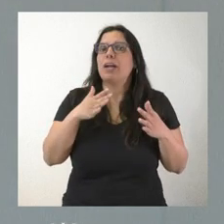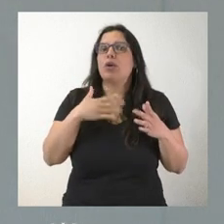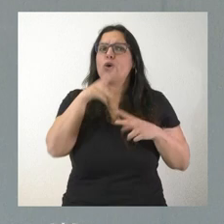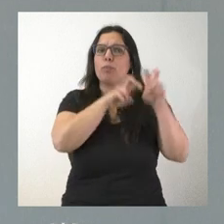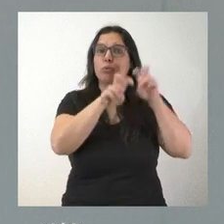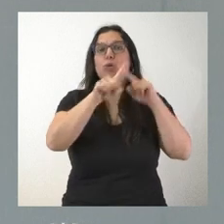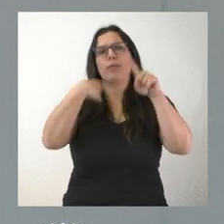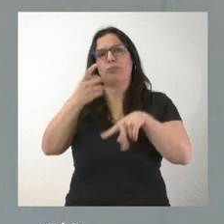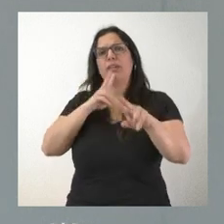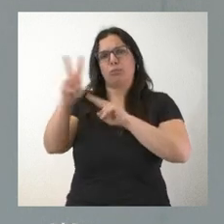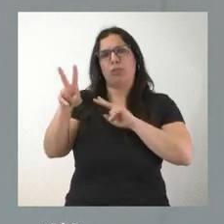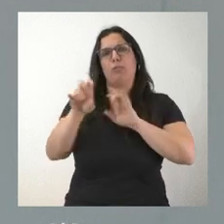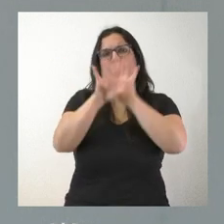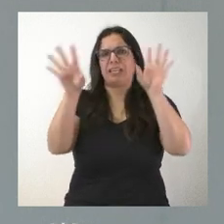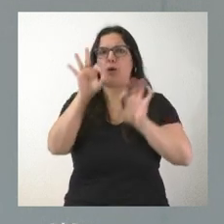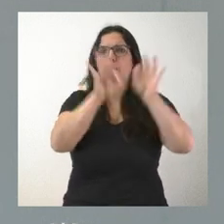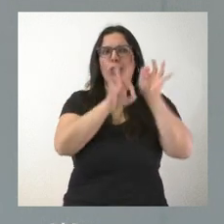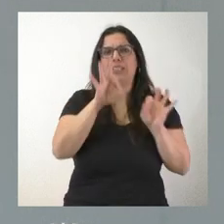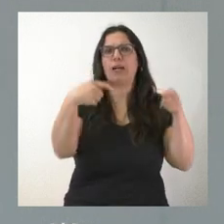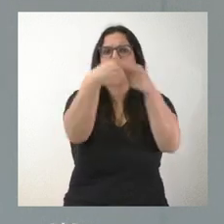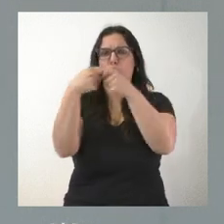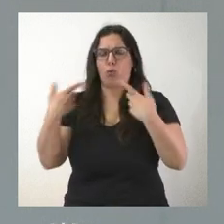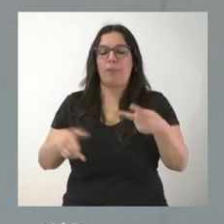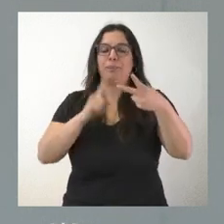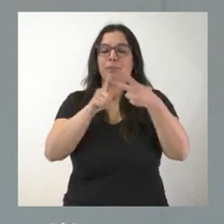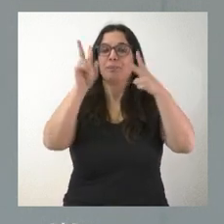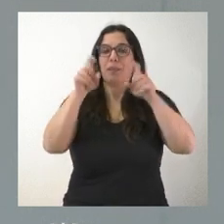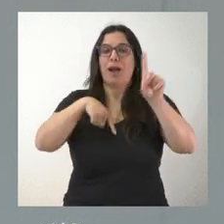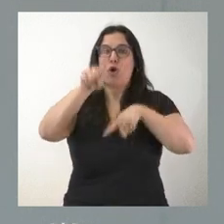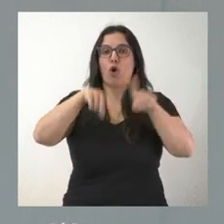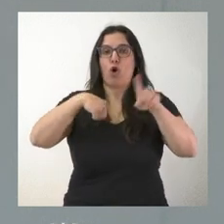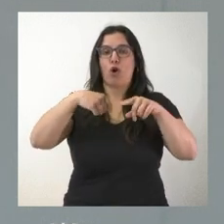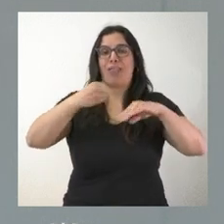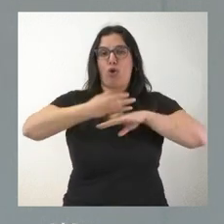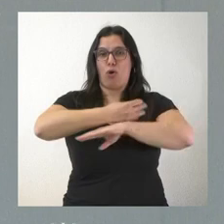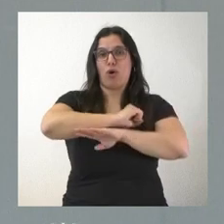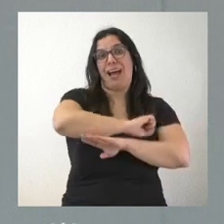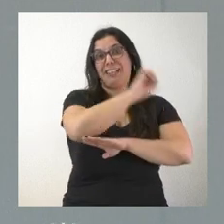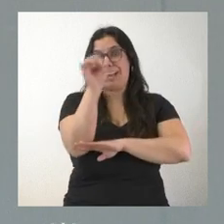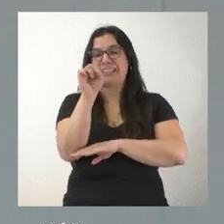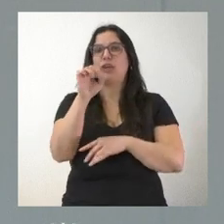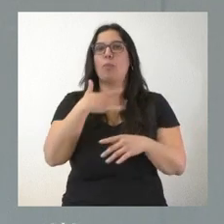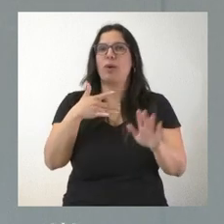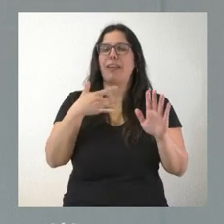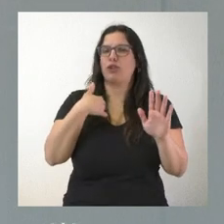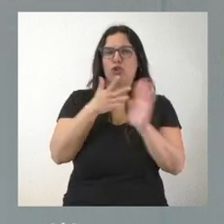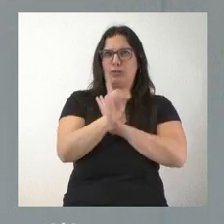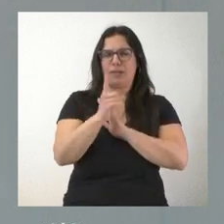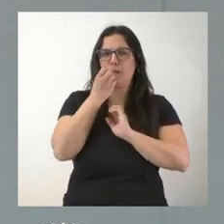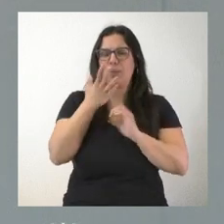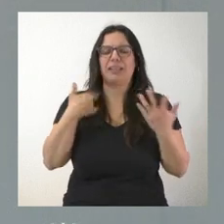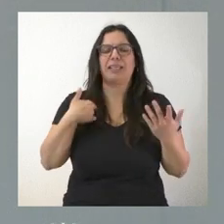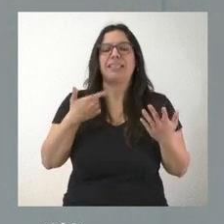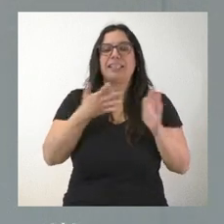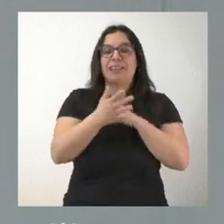más tarde la información más precisa sobre el corredero Atlántico a lo mejor no lo he explicado bien yo quería decir que